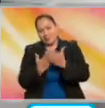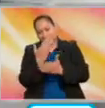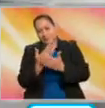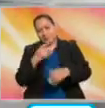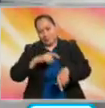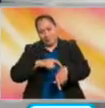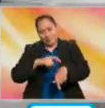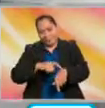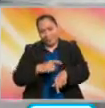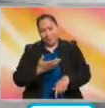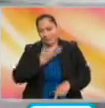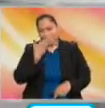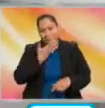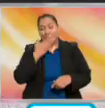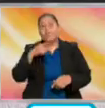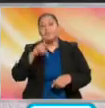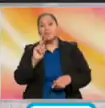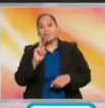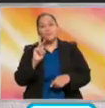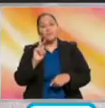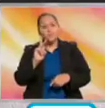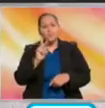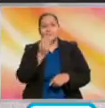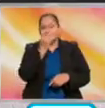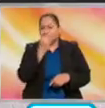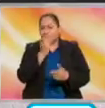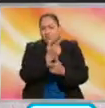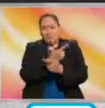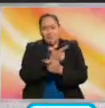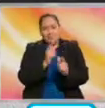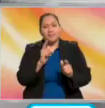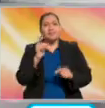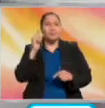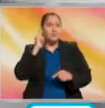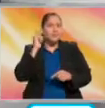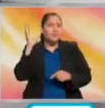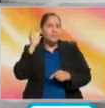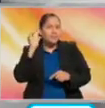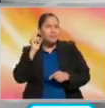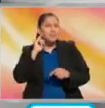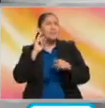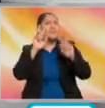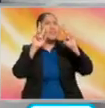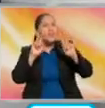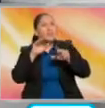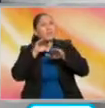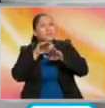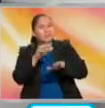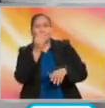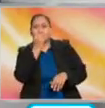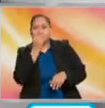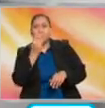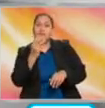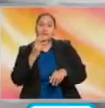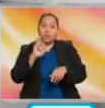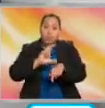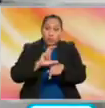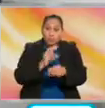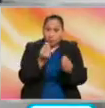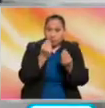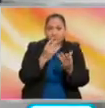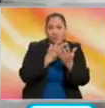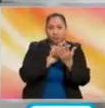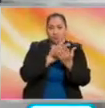ustedes? Sí, Claro, es muy bueno. sí. Pero escuchamos de Desayuno, todo. ¿no? Exacto. Escuchamos teoría. mucho alrededor de este alimento, que si comerlo en exceso, que